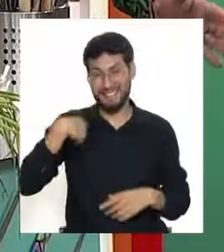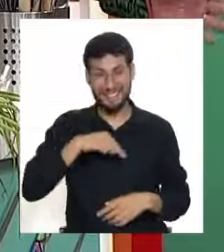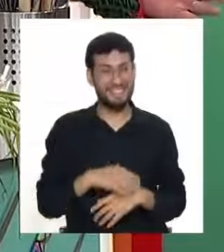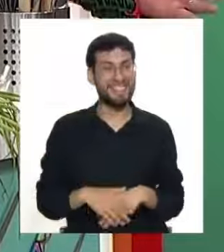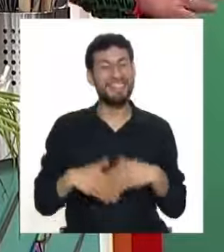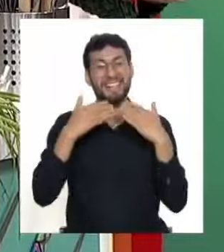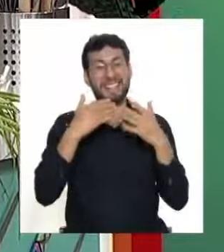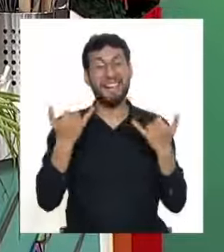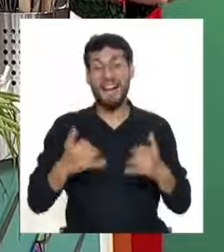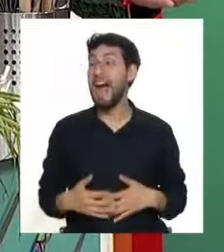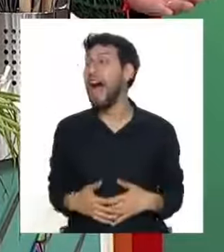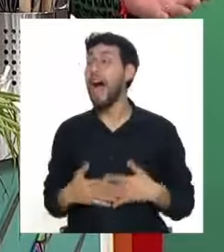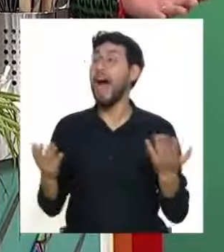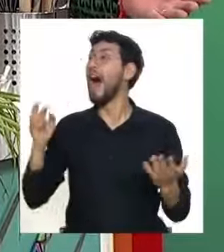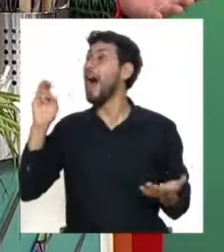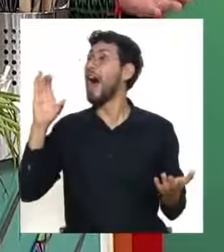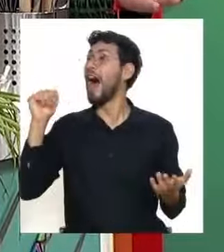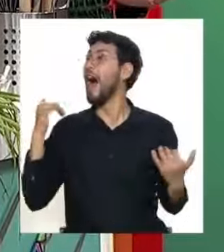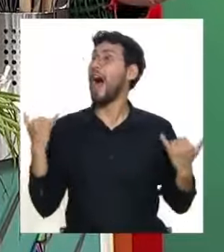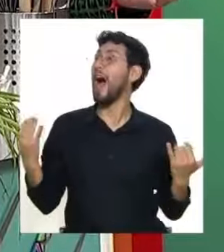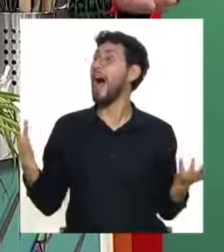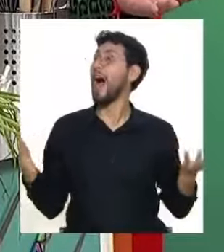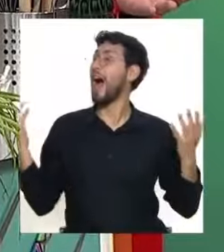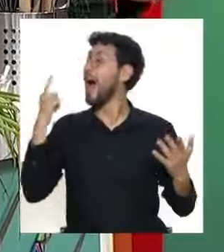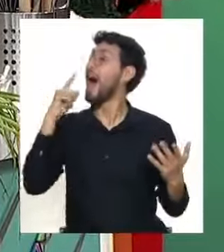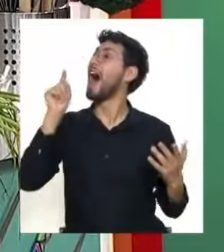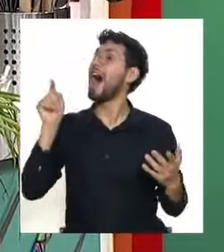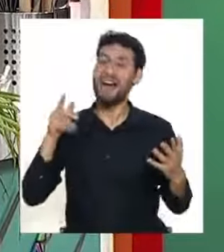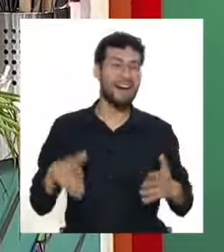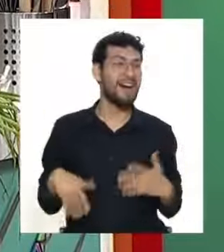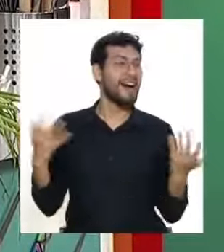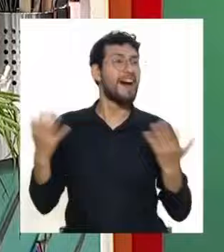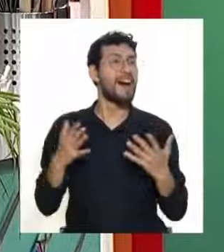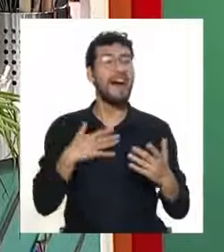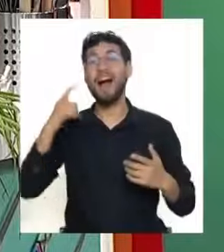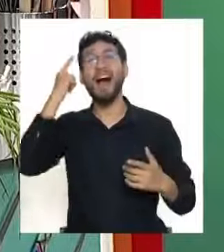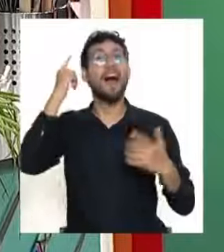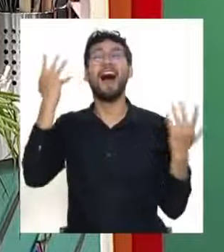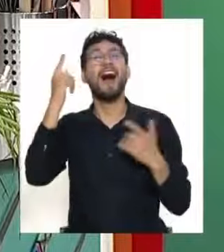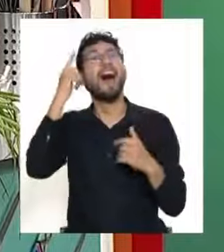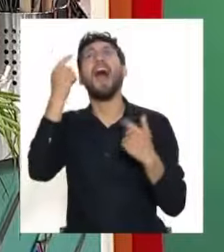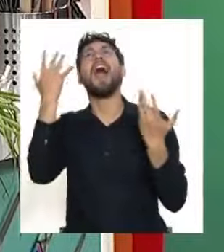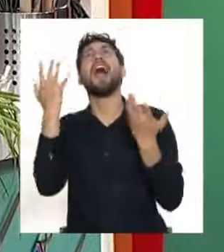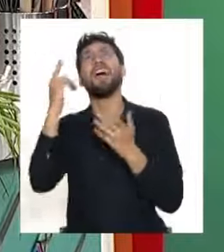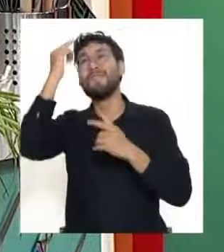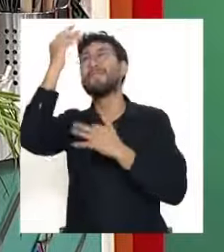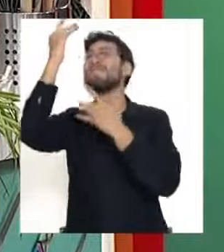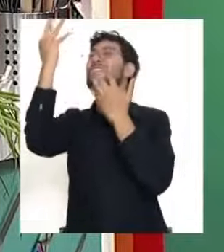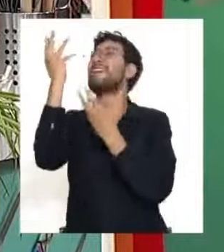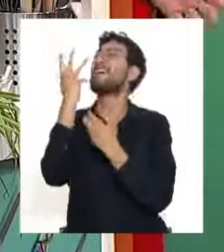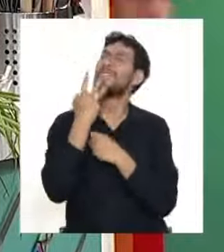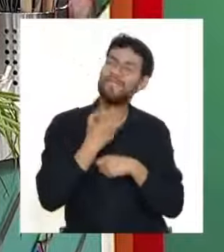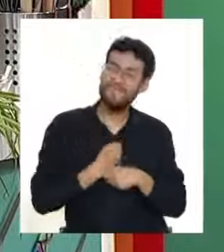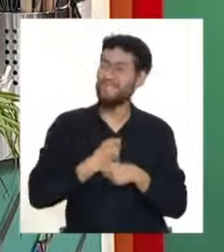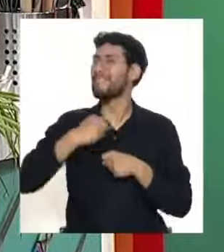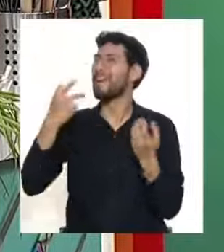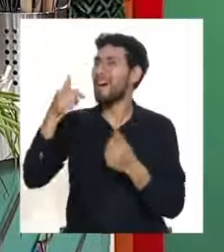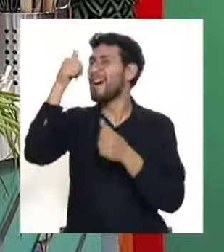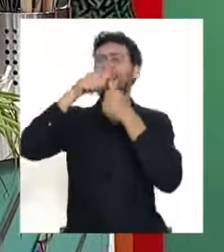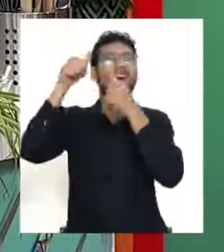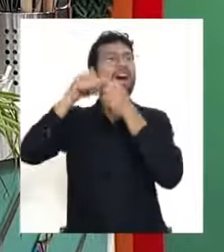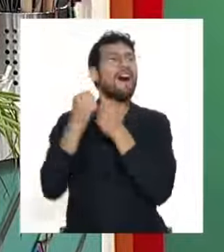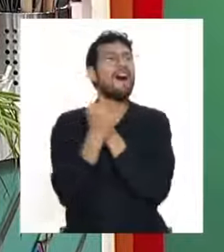¡Chao, Rebe! ¡Ay, Rebeca, yo muero por ti! ¡Ay, dentro de mí me encuentro abatido! ¡Tú